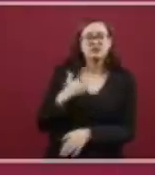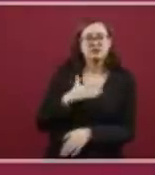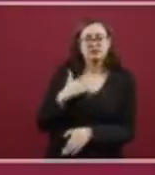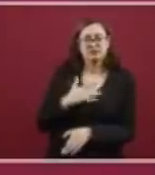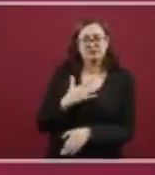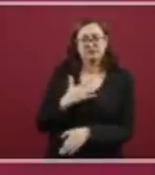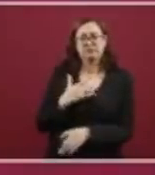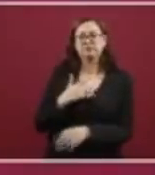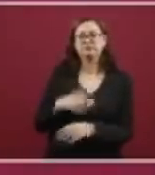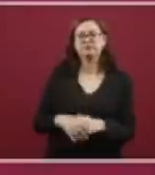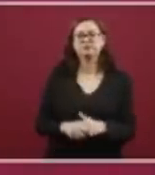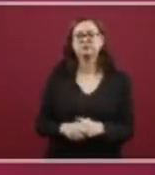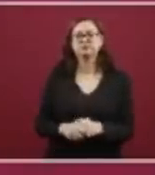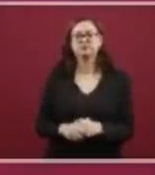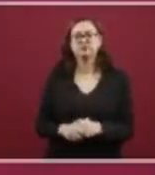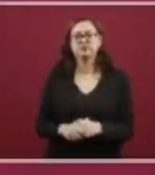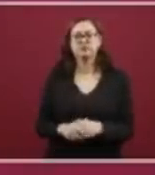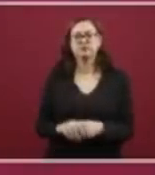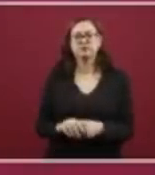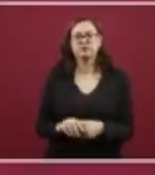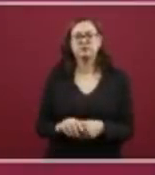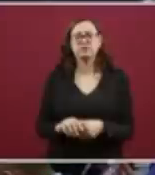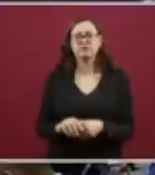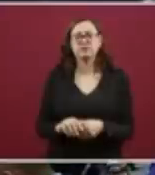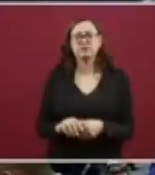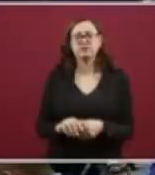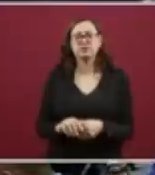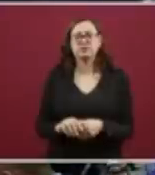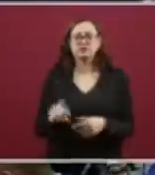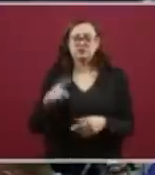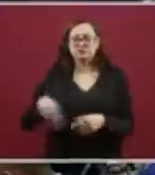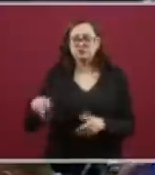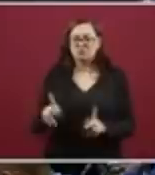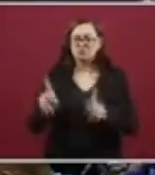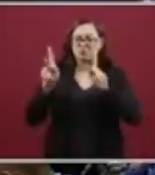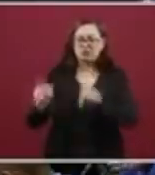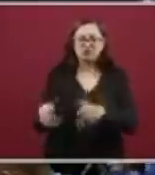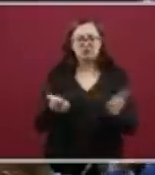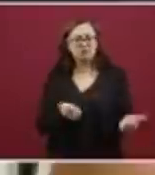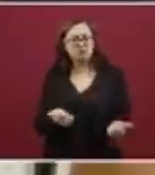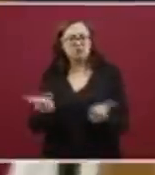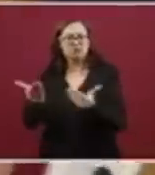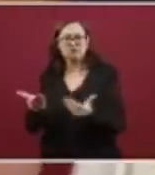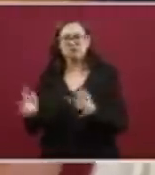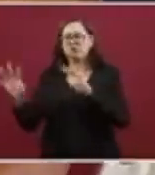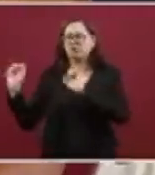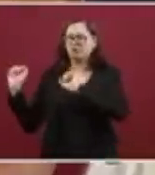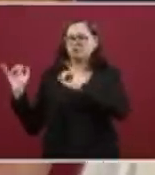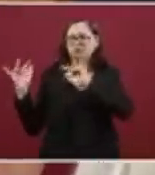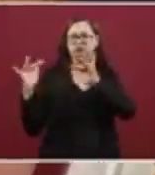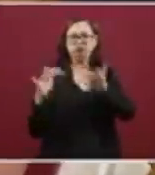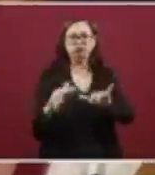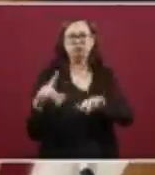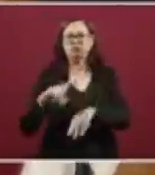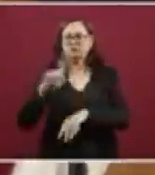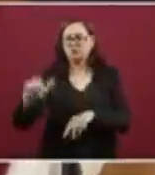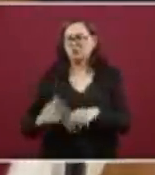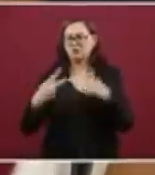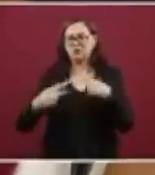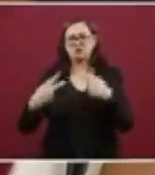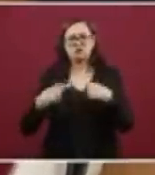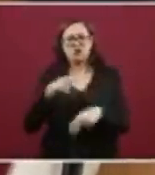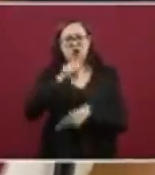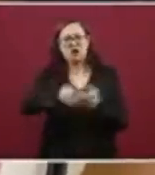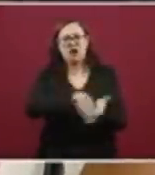que los sepelios se convirtieron en actos públicos, de que después la gente se atrevió a ir a marchar a Jalapa y